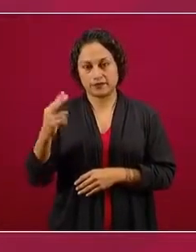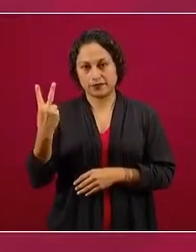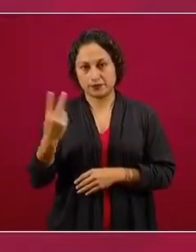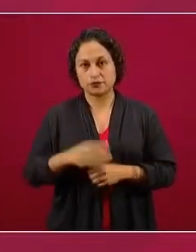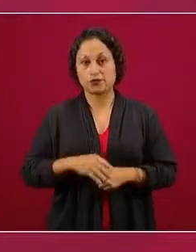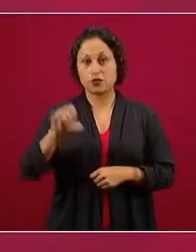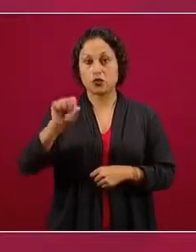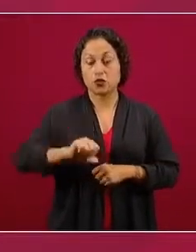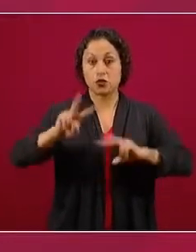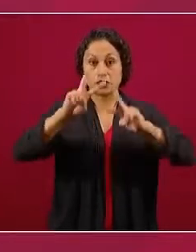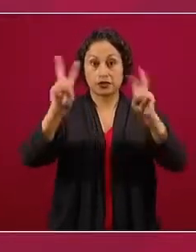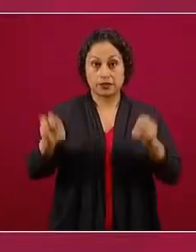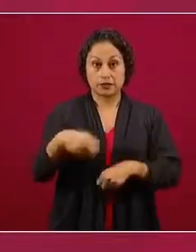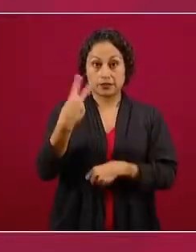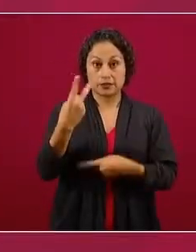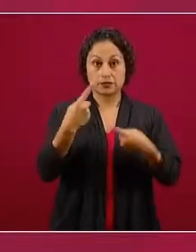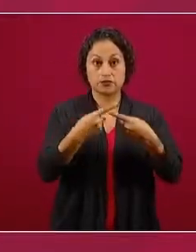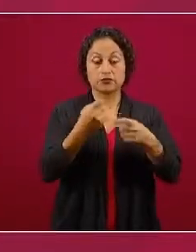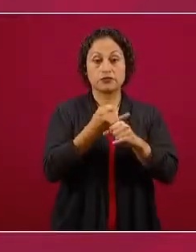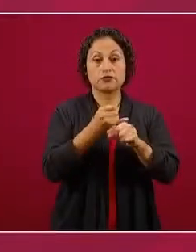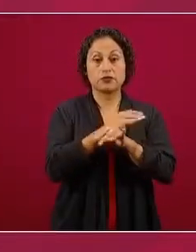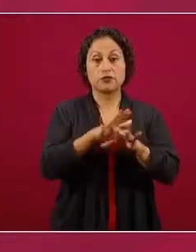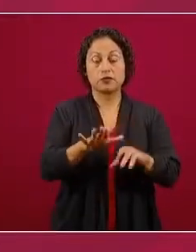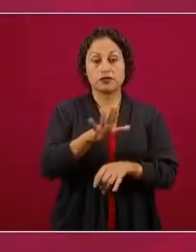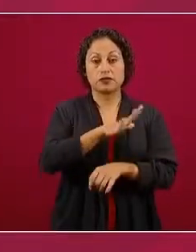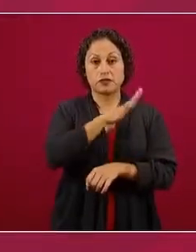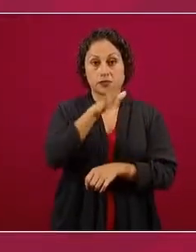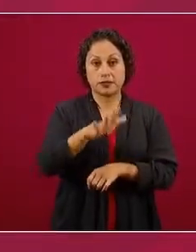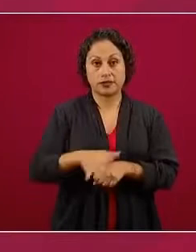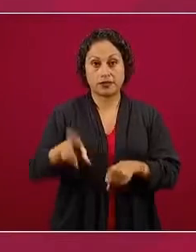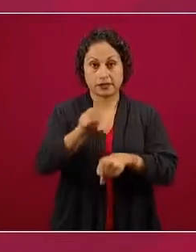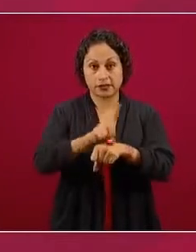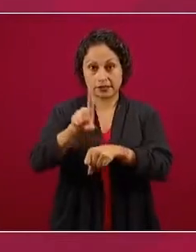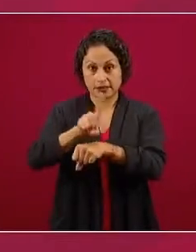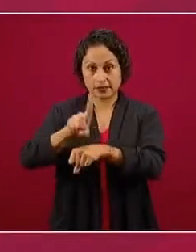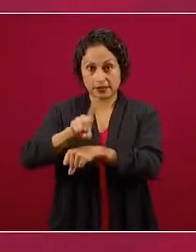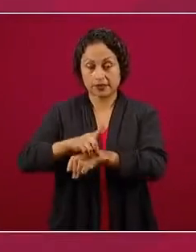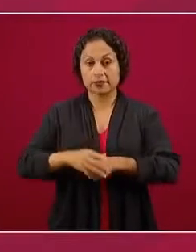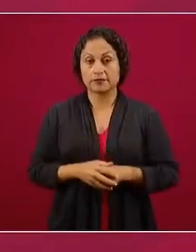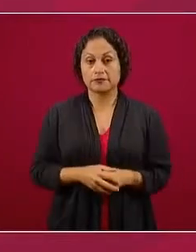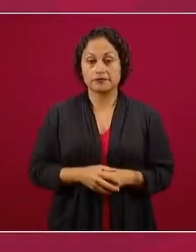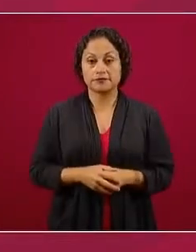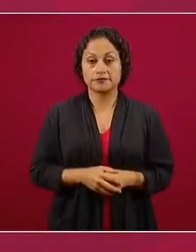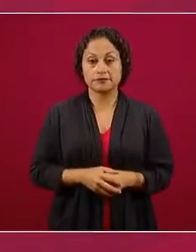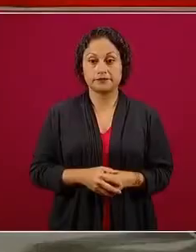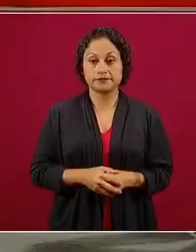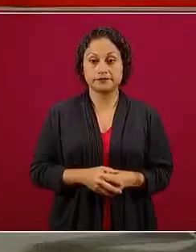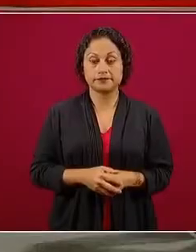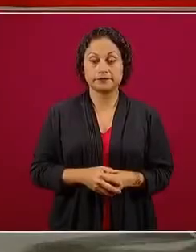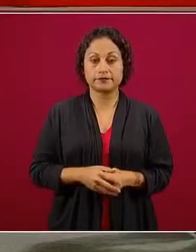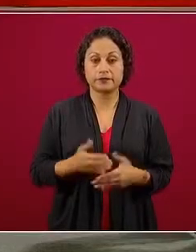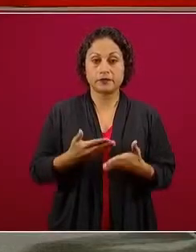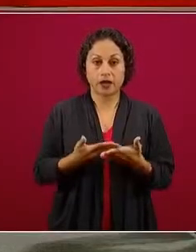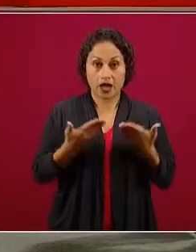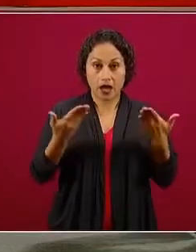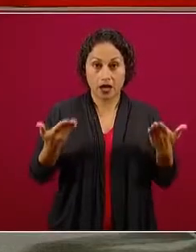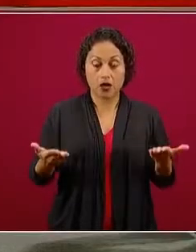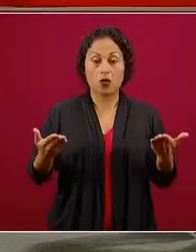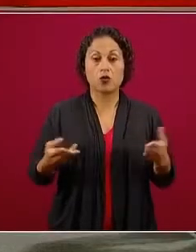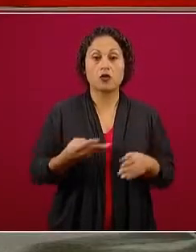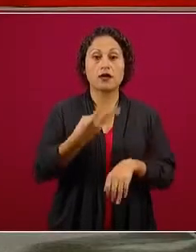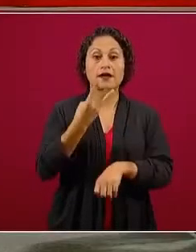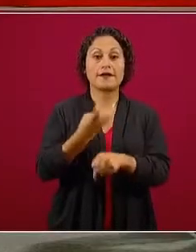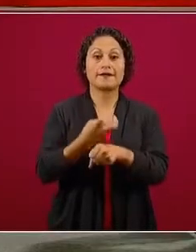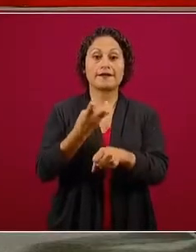nuestro informe técnico diario, en el que tenemos por tercera semana consecutiva